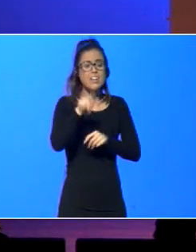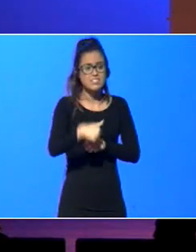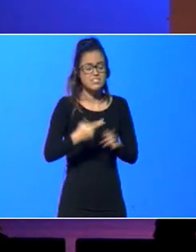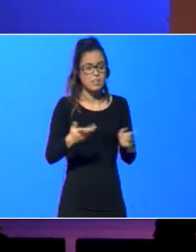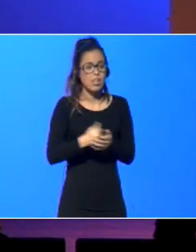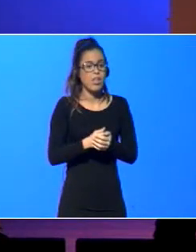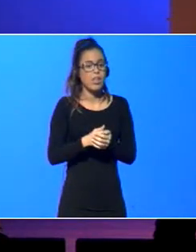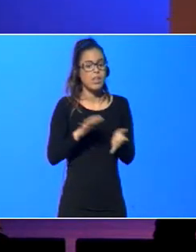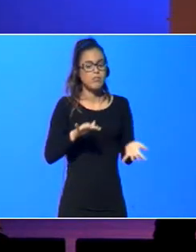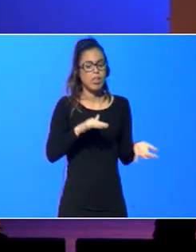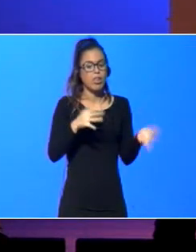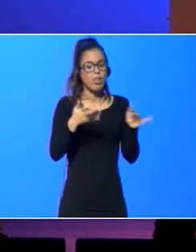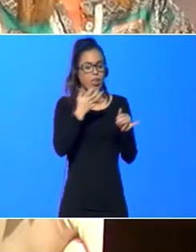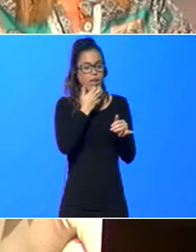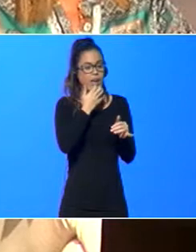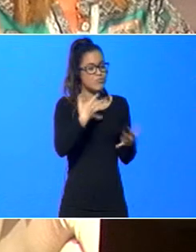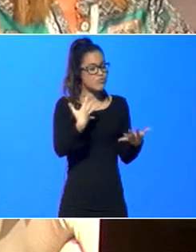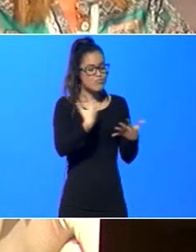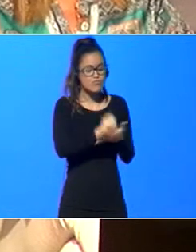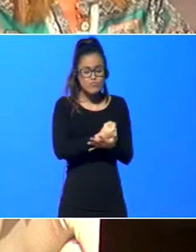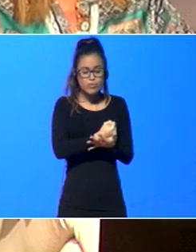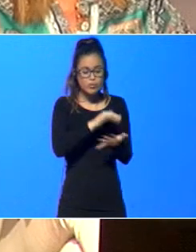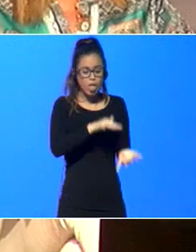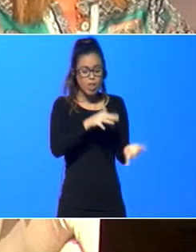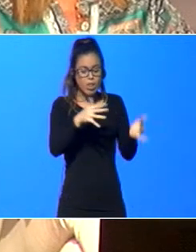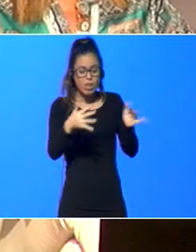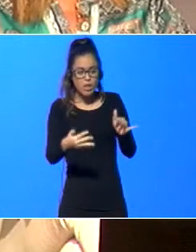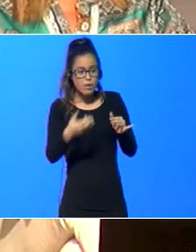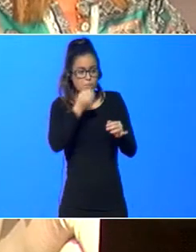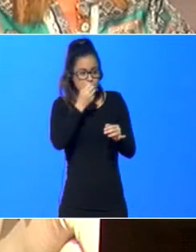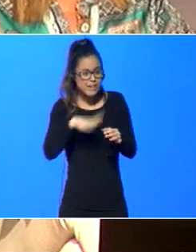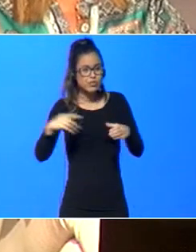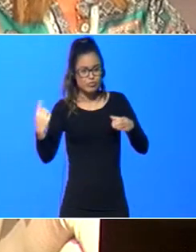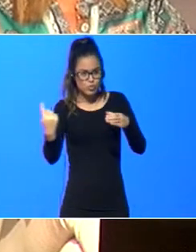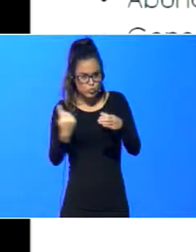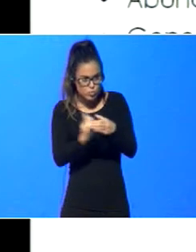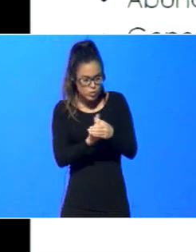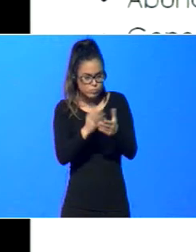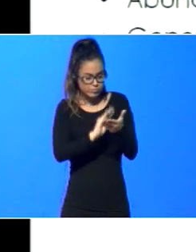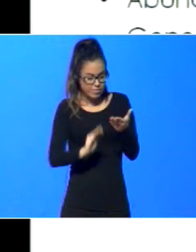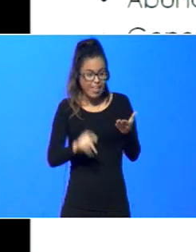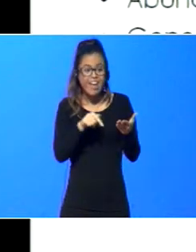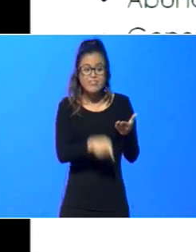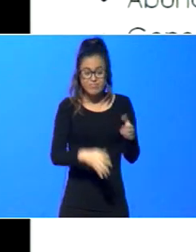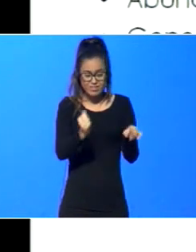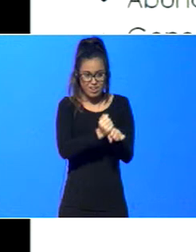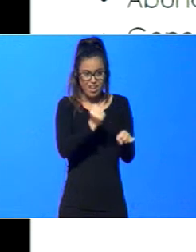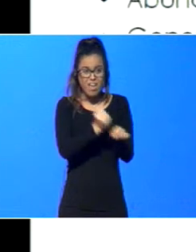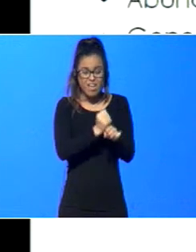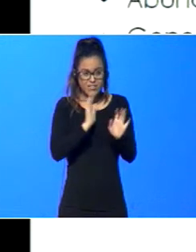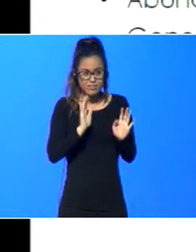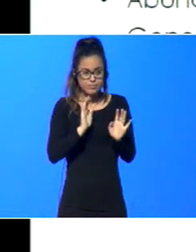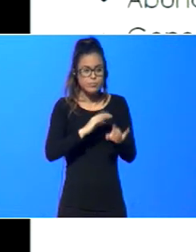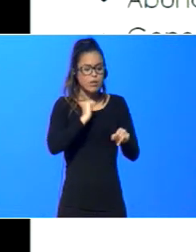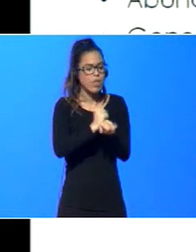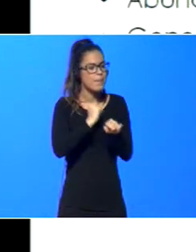ejemplifikazio guztiak egon behar dira ondo eginda inklusioaren ildotik, eta hori lana da, eta lan hori hartu